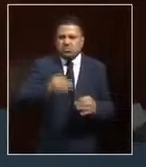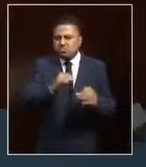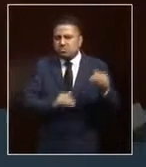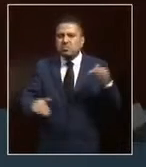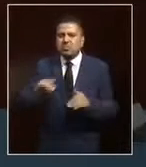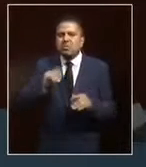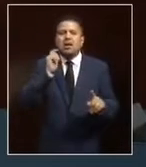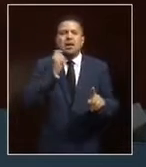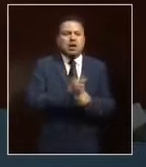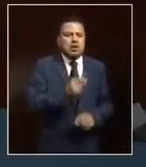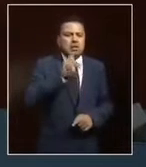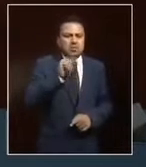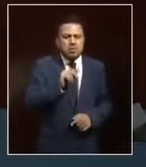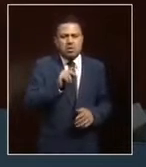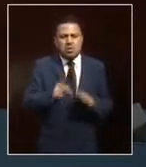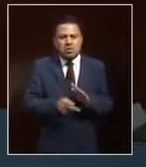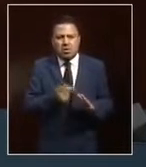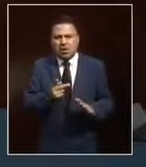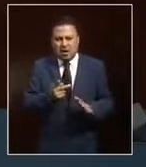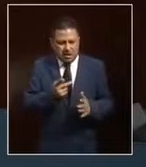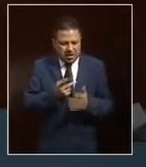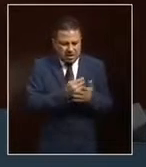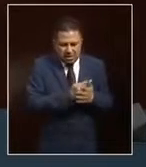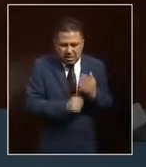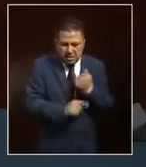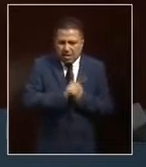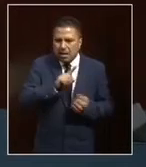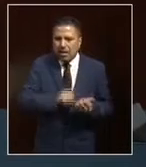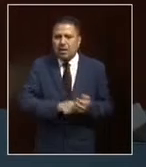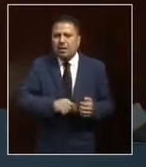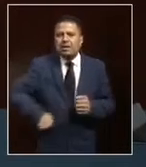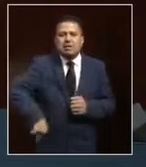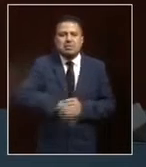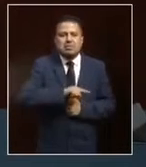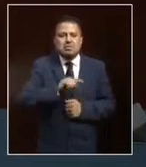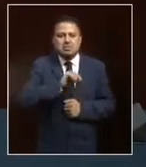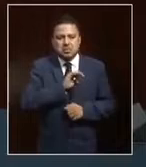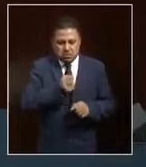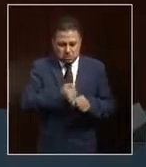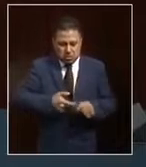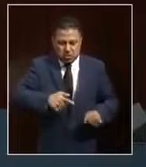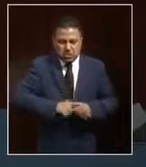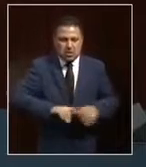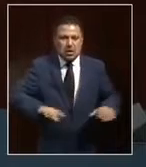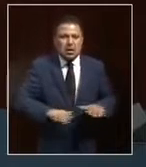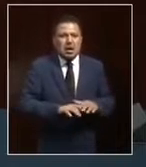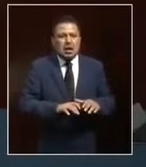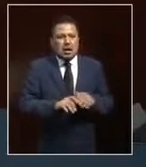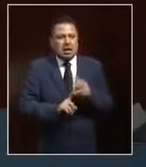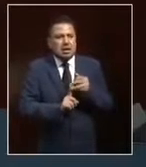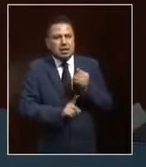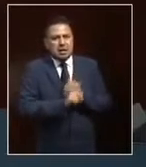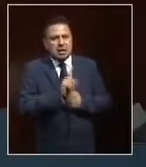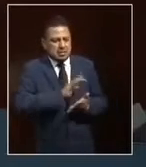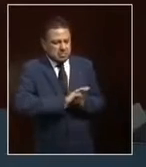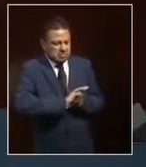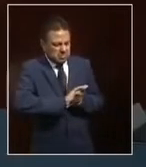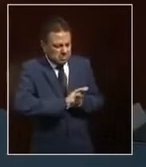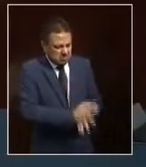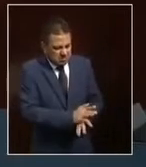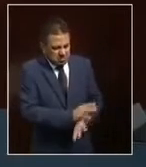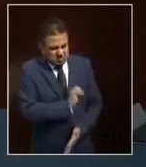se trata de no revictimizar a aquellos que de por si la sociedad victimiza humilla